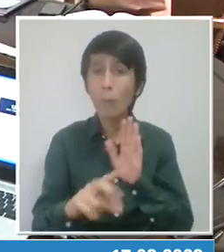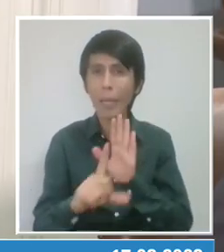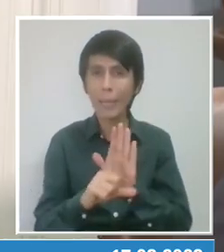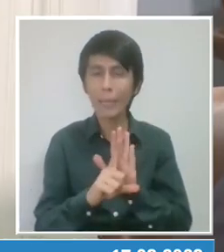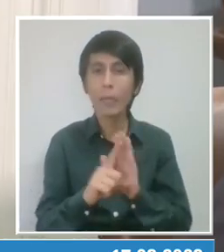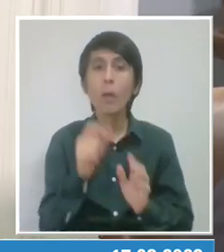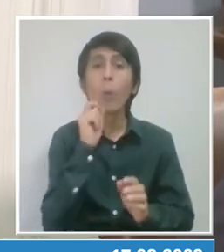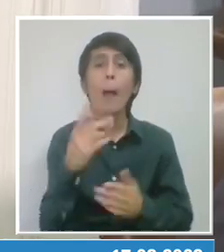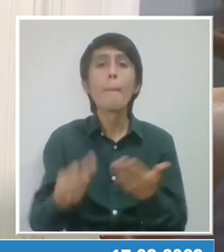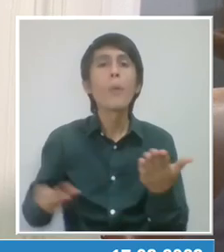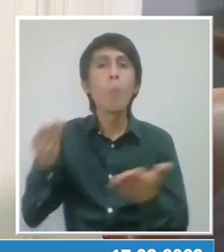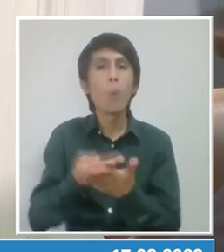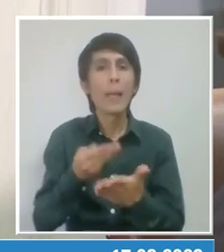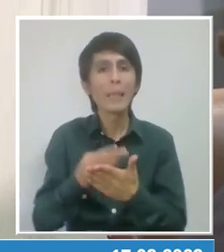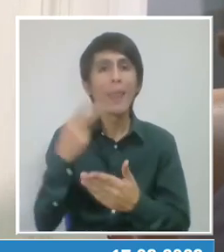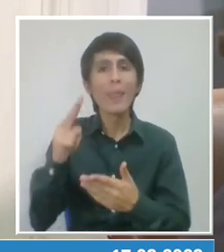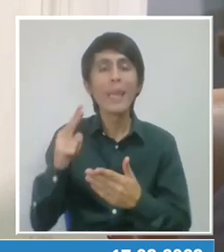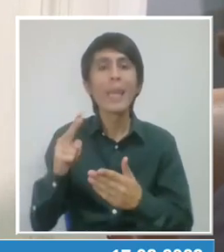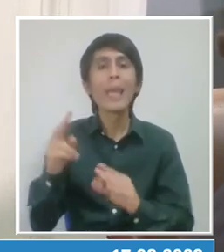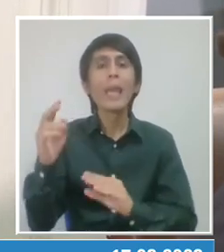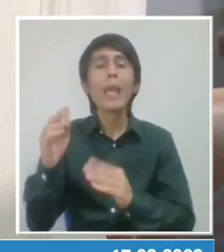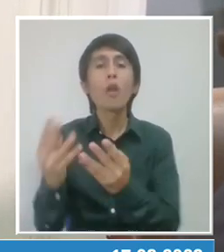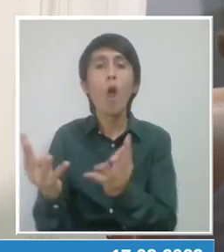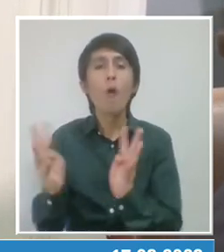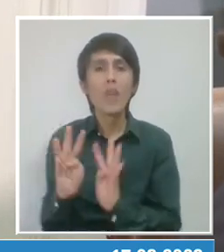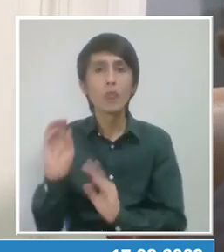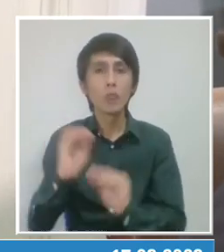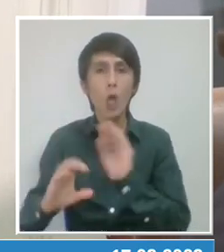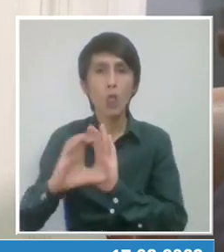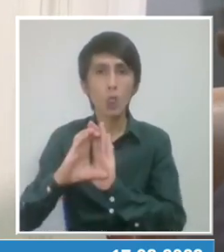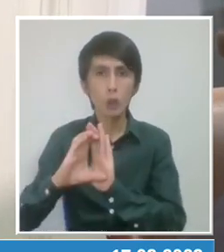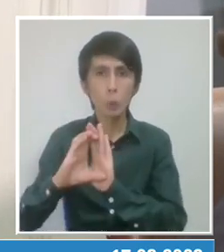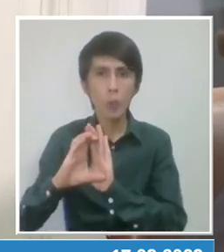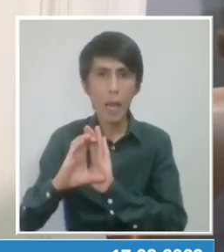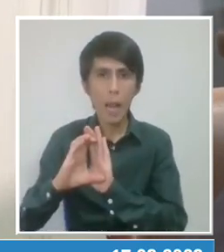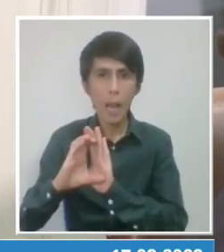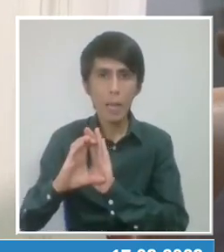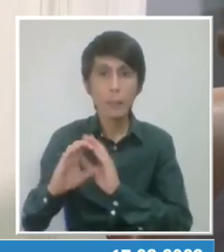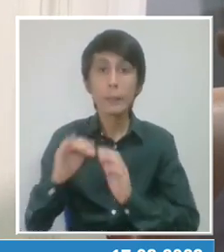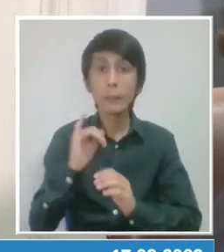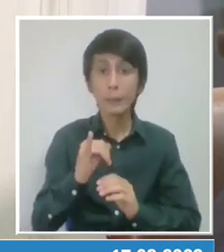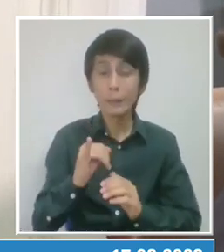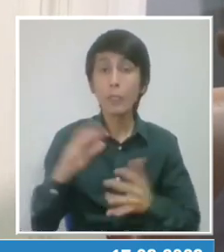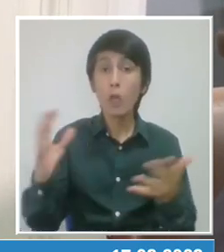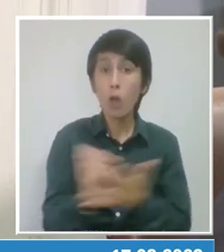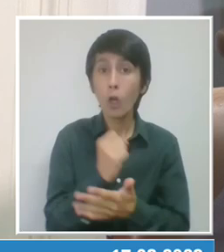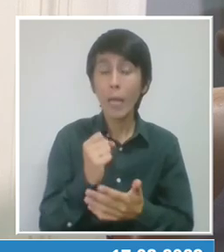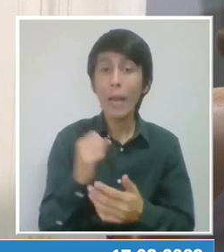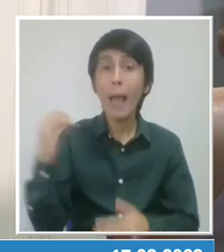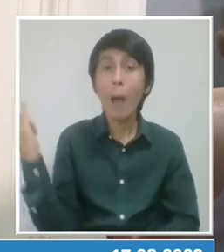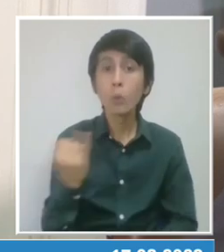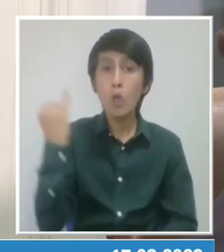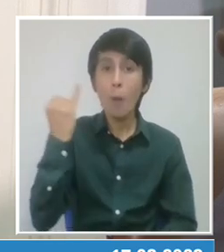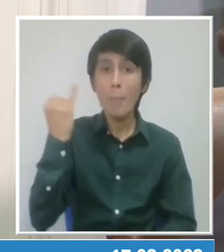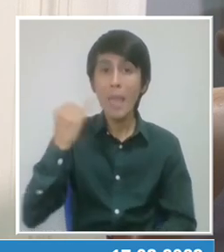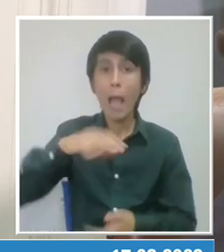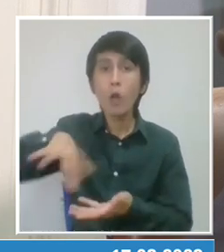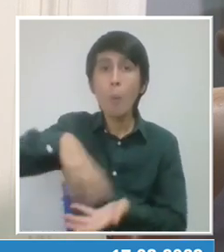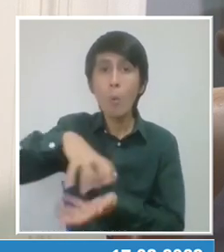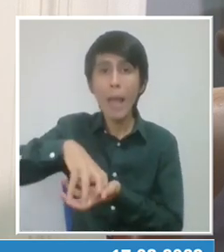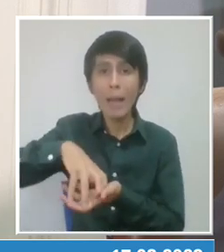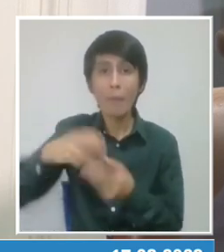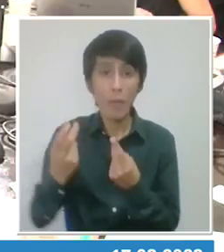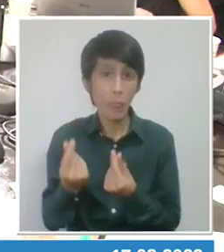Constitucional, sin llegar a la autonomía comunal de carácter financiero, por ejemplo, para